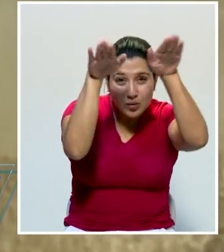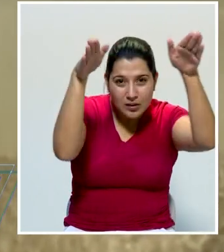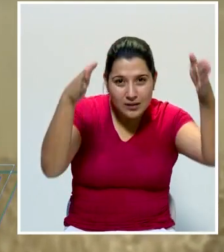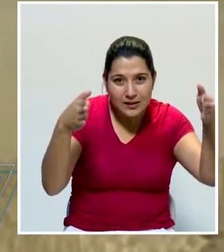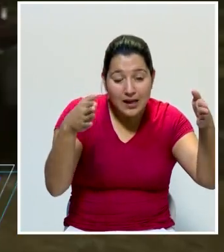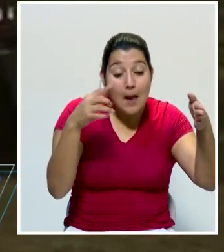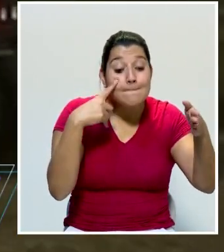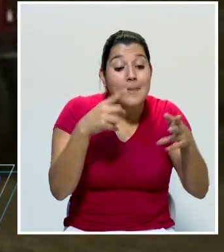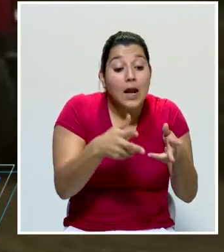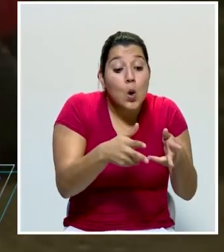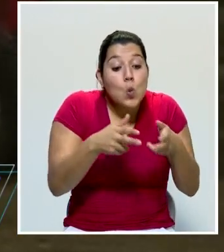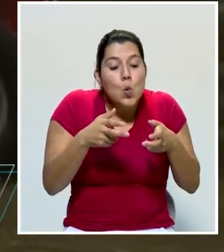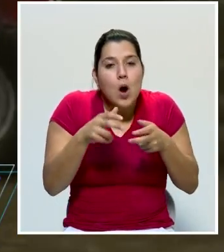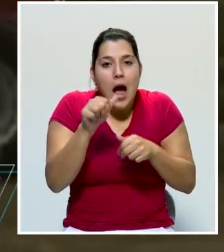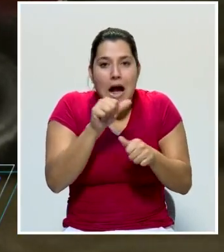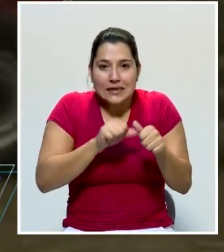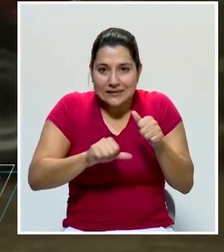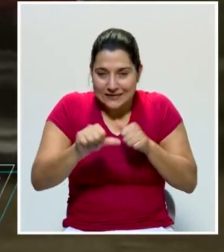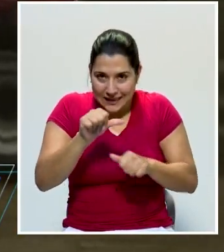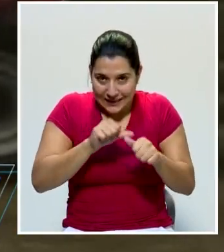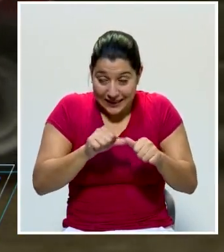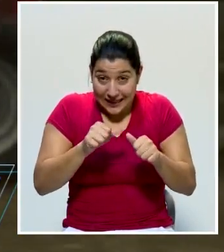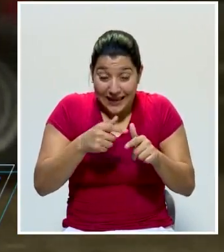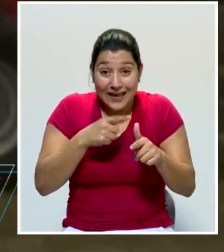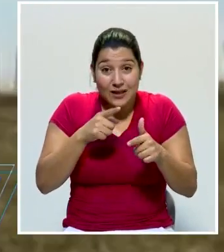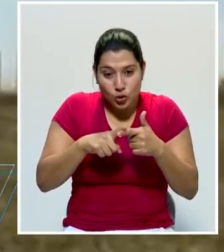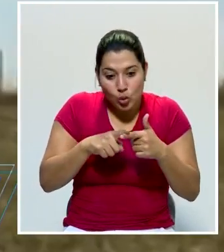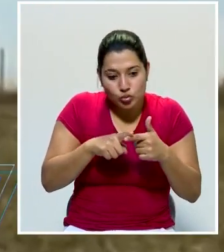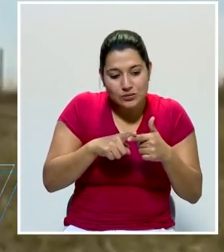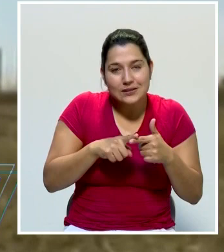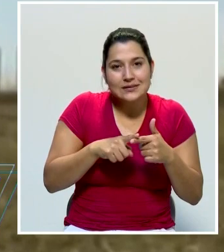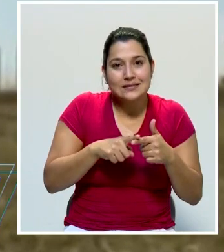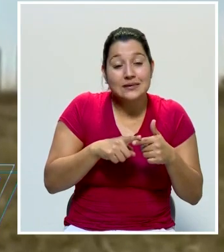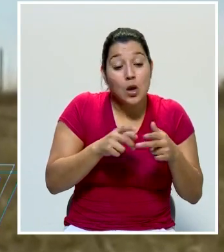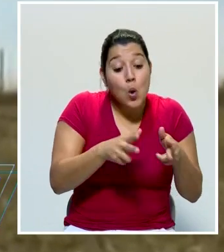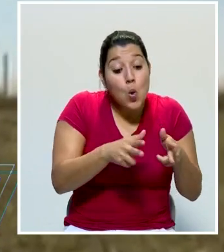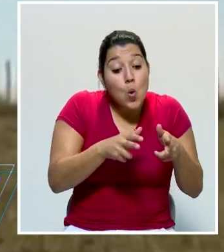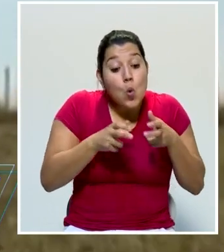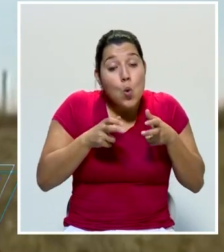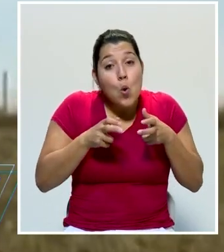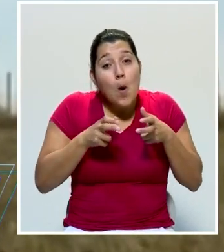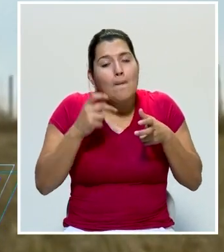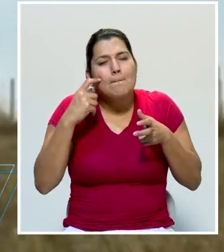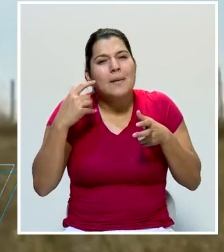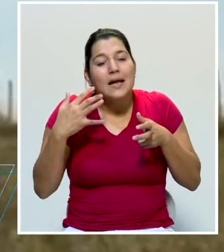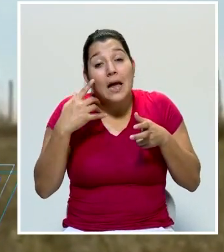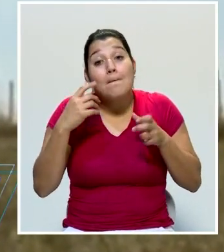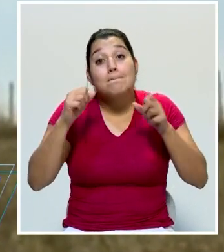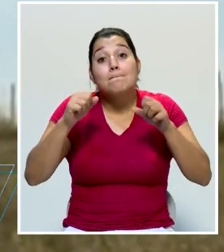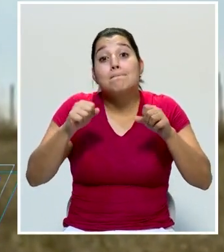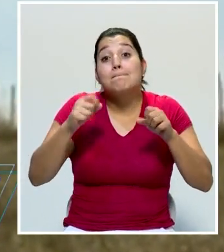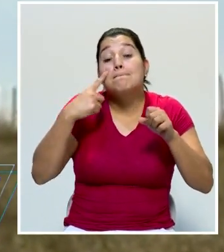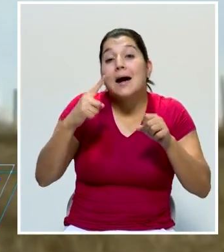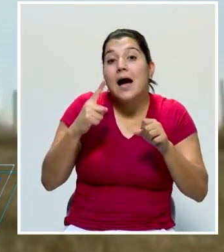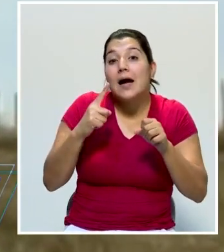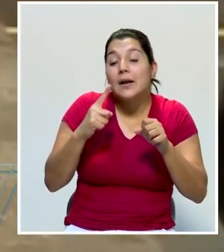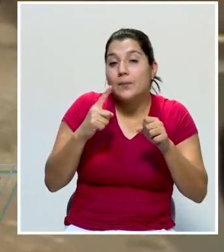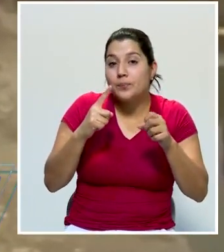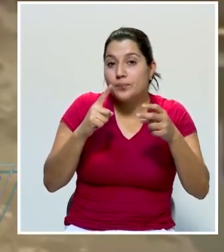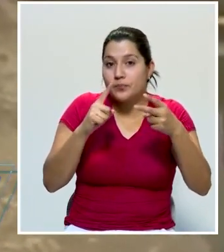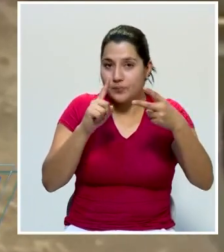aceitunas, extraiga ese componente de THC para uso de